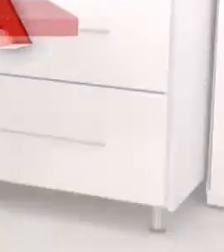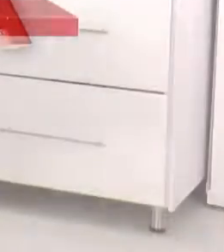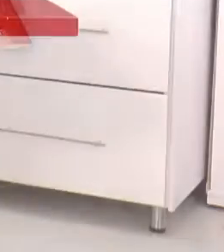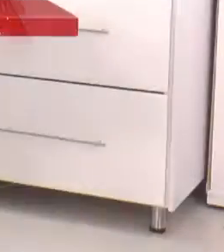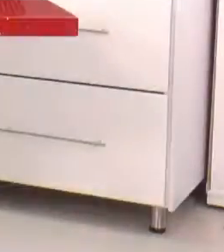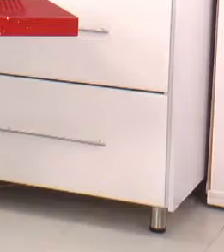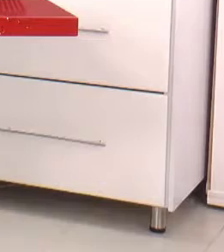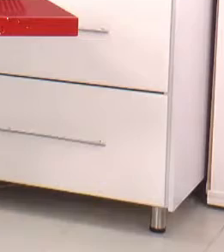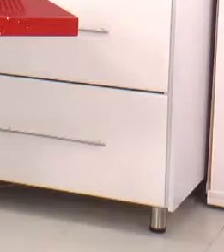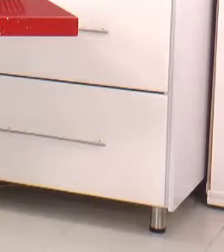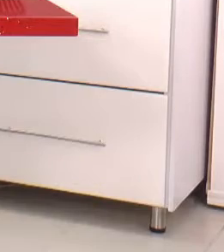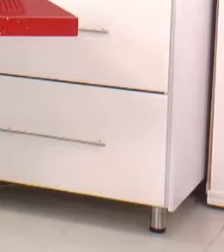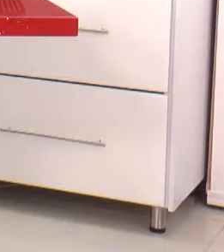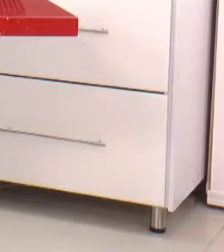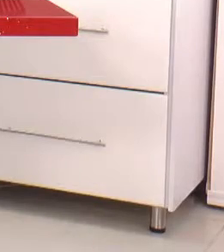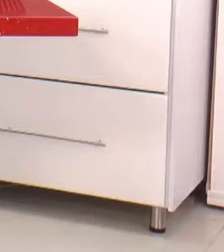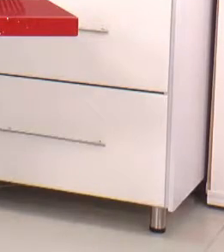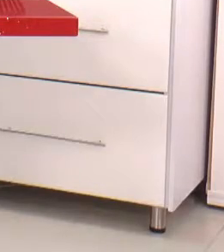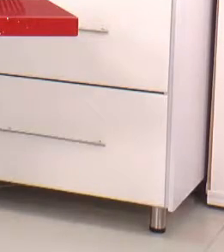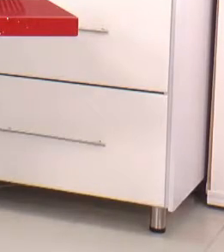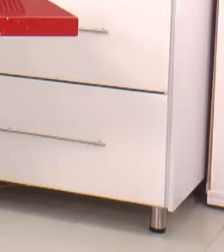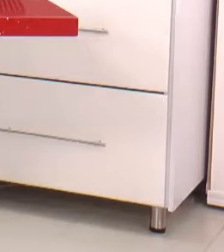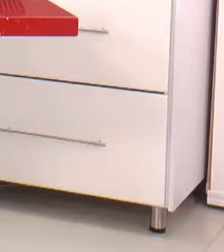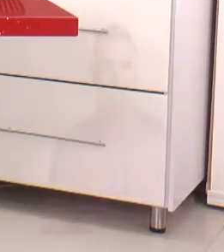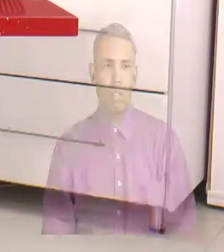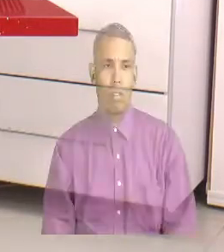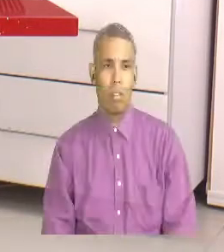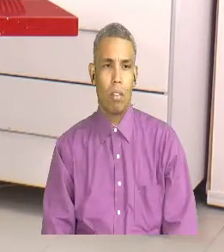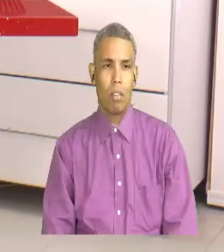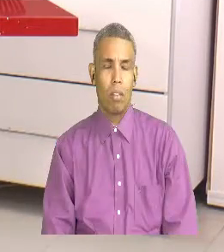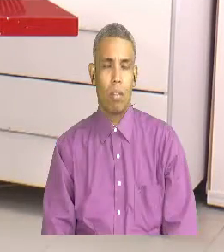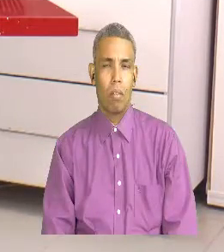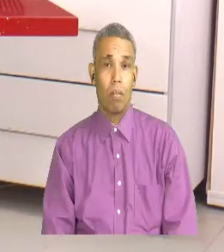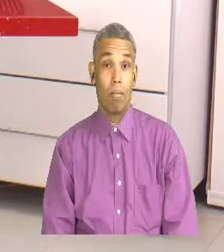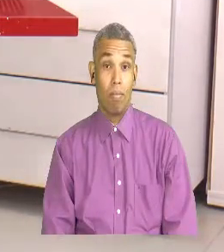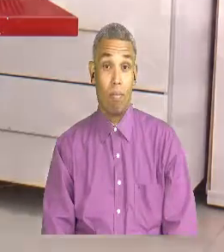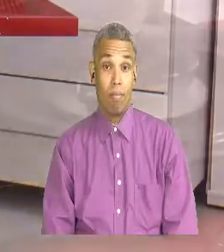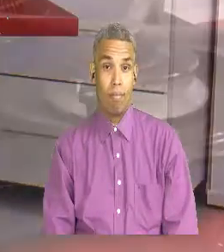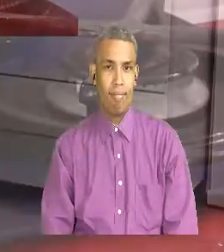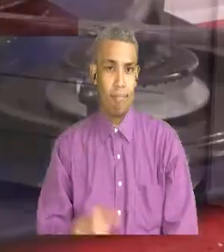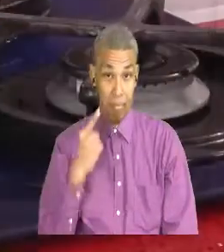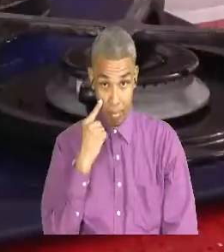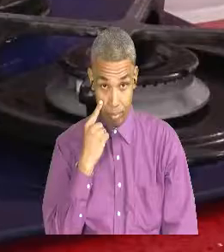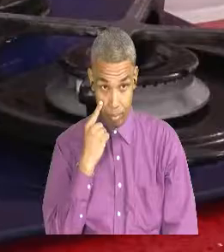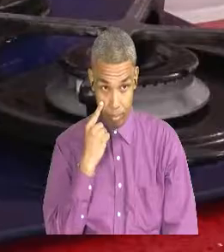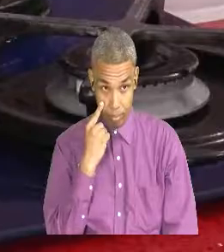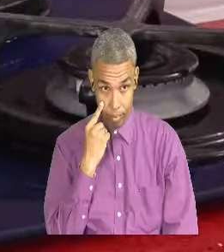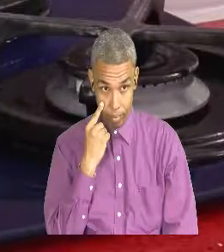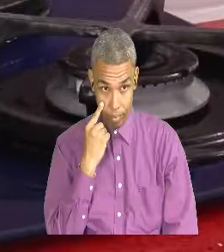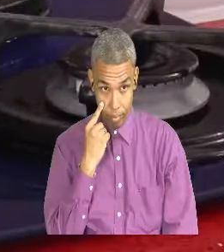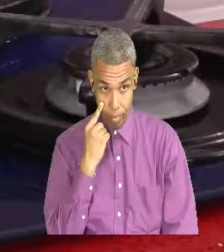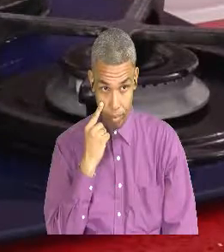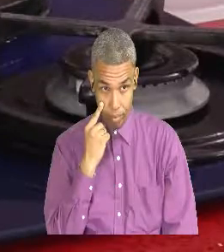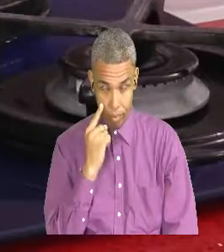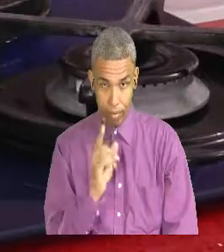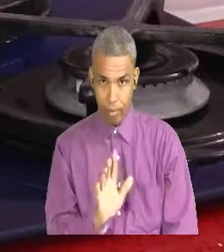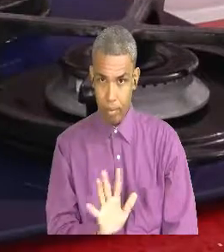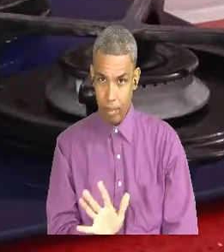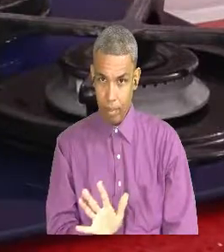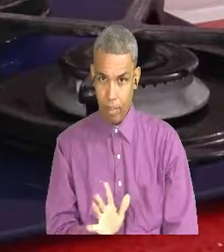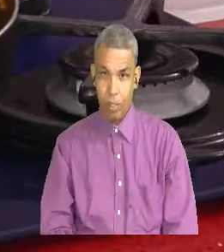Picando la pechuga. Bueno, Rochián, como puedes ver y como pueden ver allá las amas de casa, mira, ya acá mezclamos la